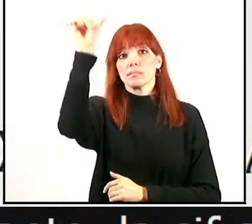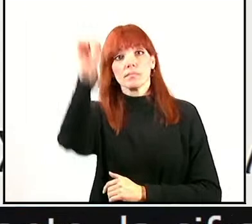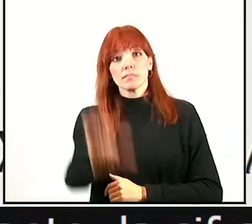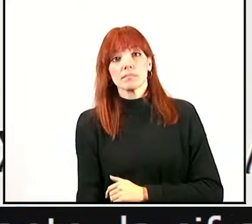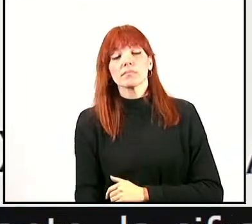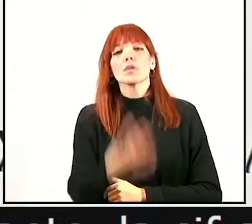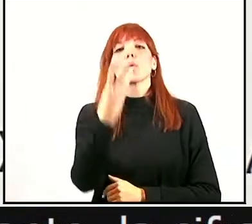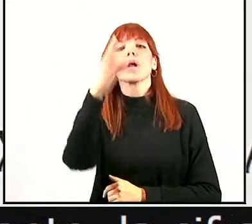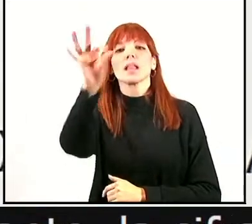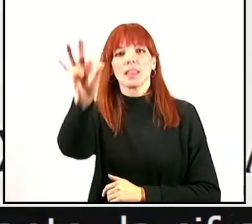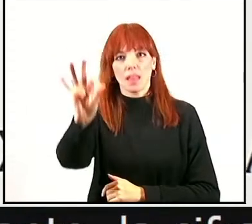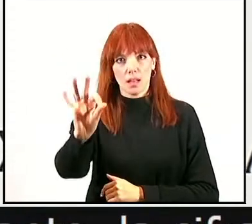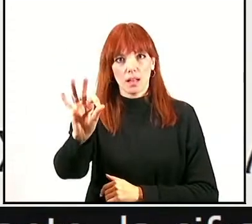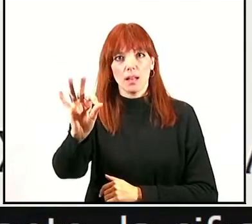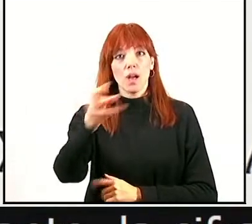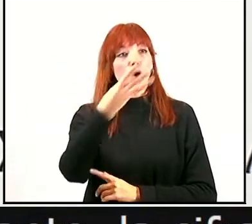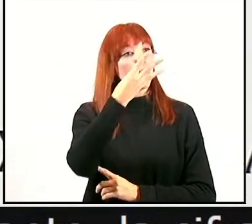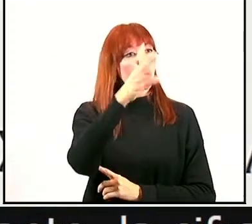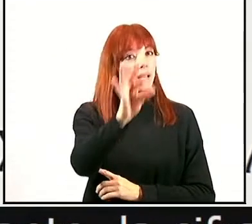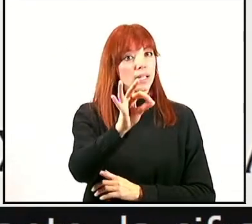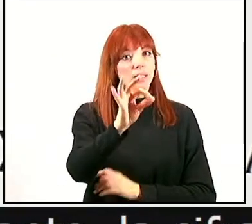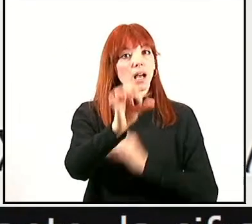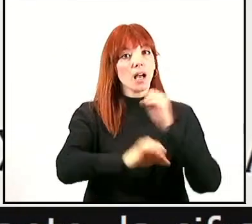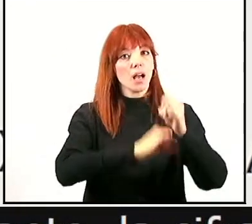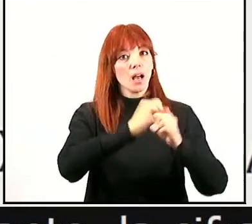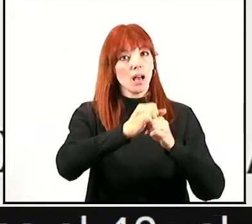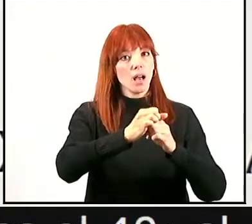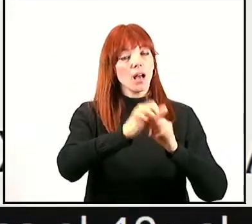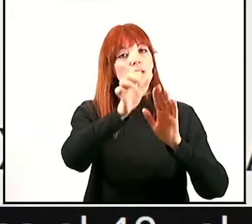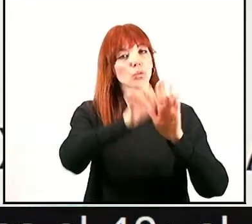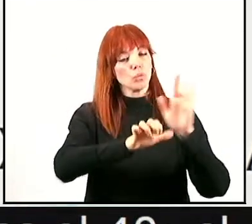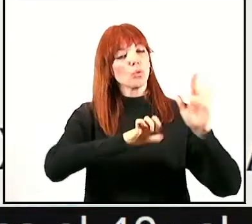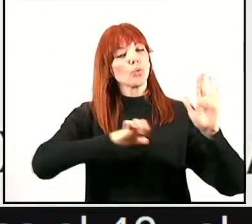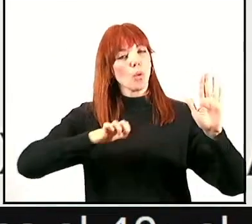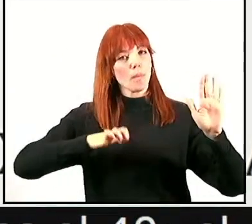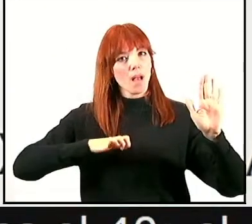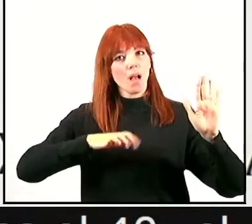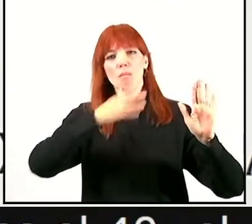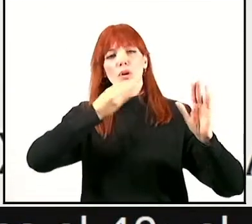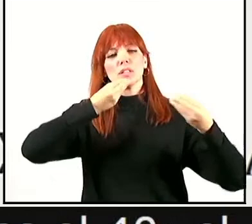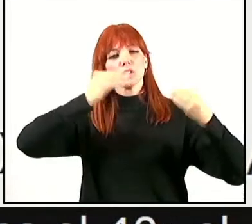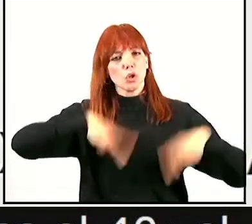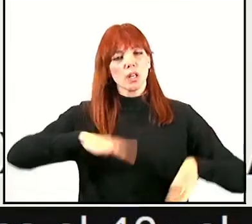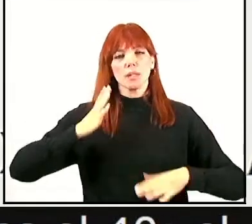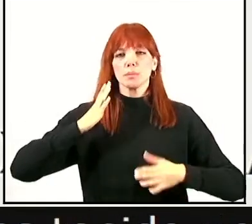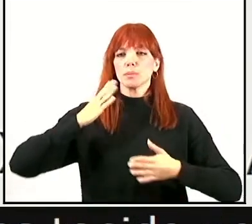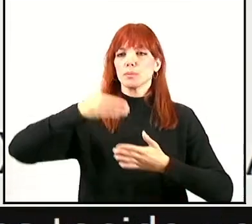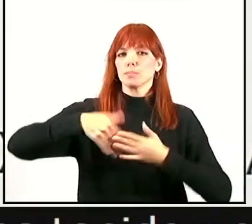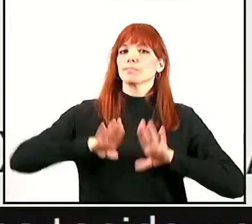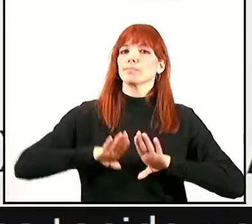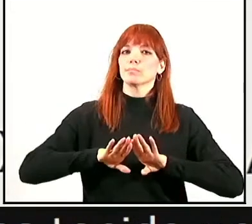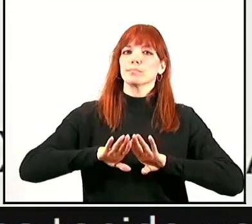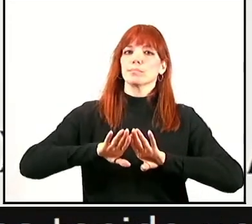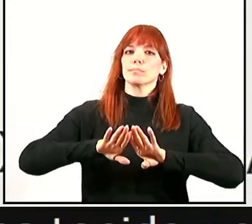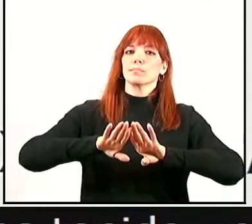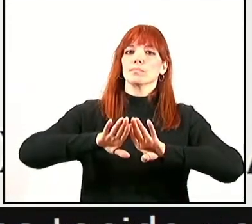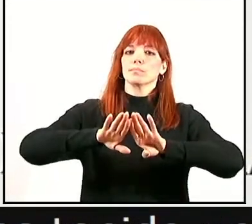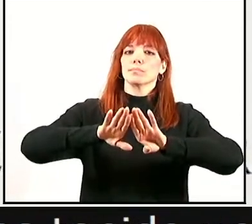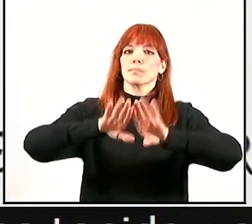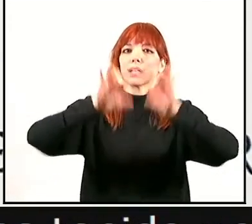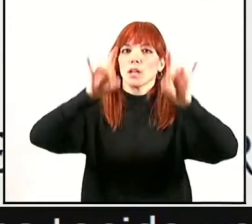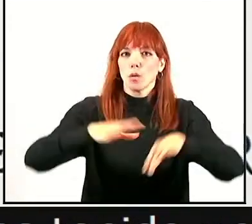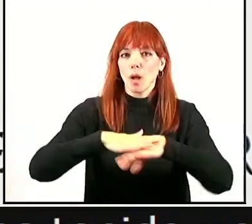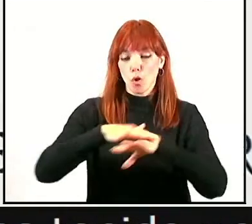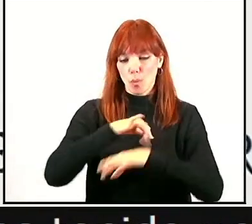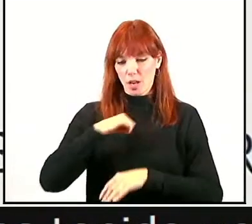el 40 del Estatuto de Autonomía, porque hemos tenido un recorrido similar al camino de nuestro propio